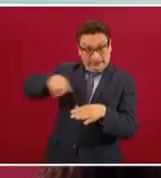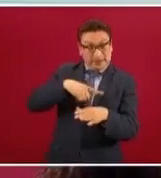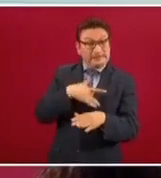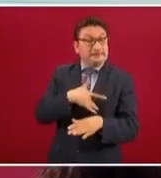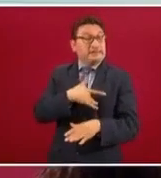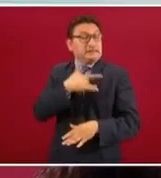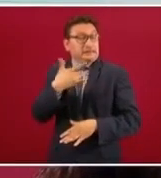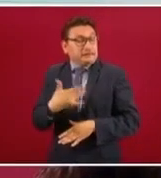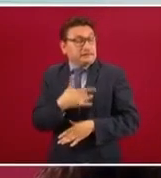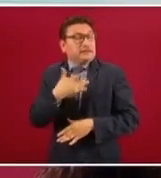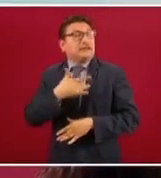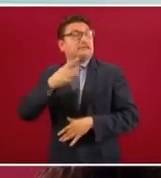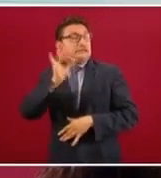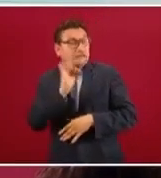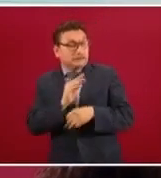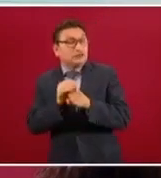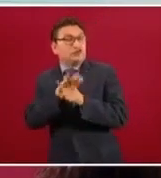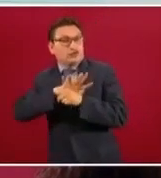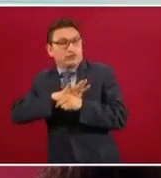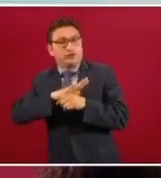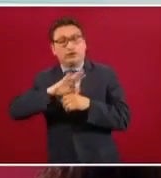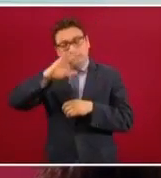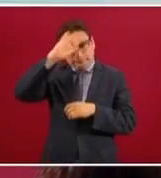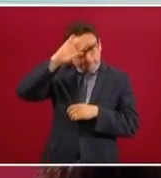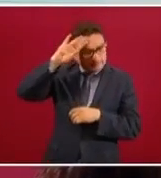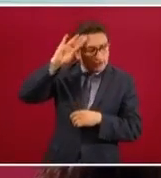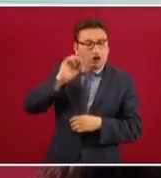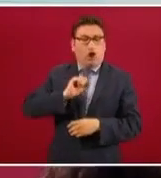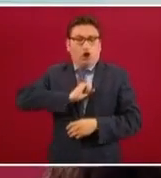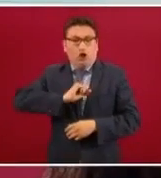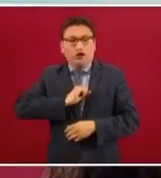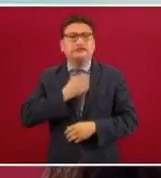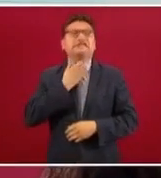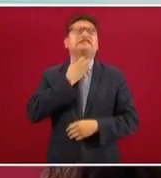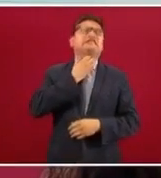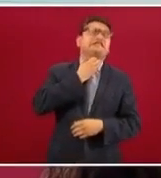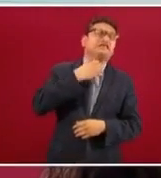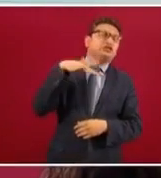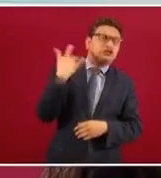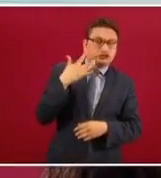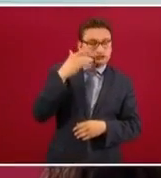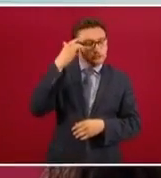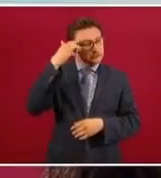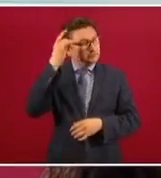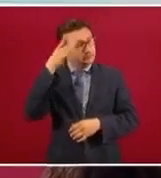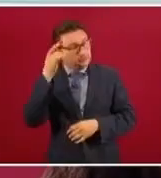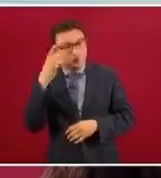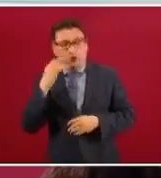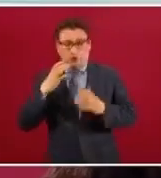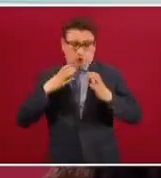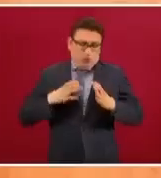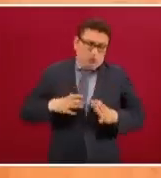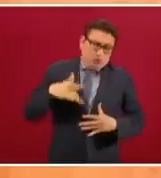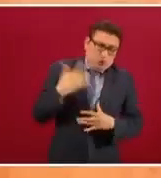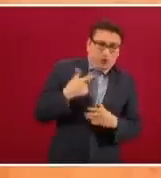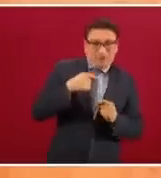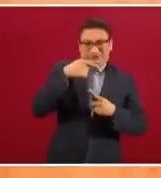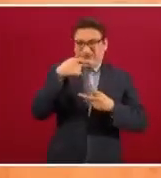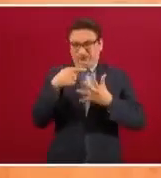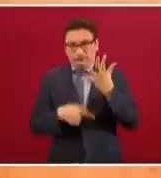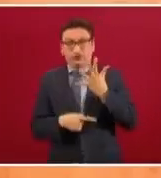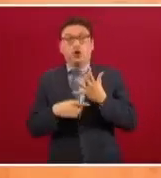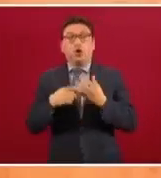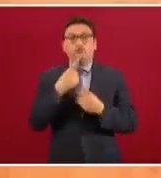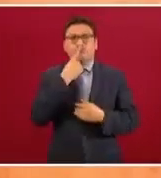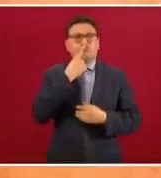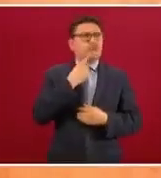COVID, fiebre, tos, dolor de garganta, dolor de cabeza, dolor muscular y otros síntomas como la